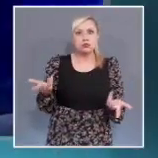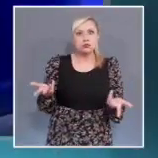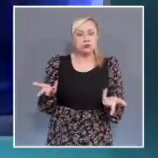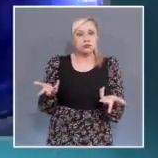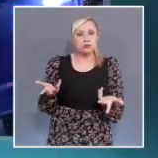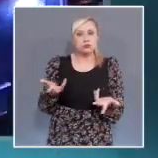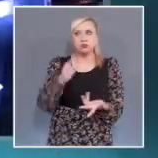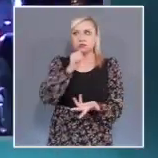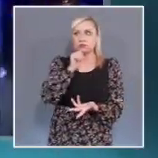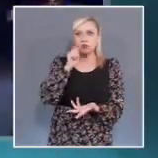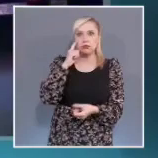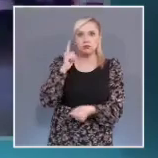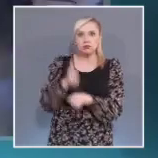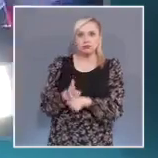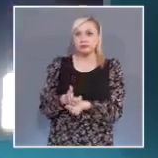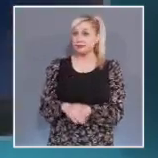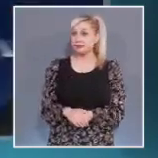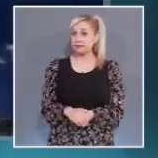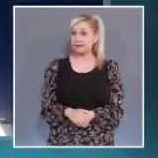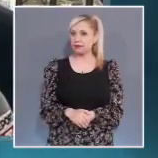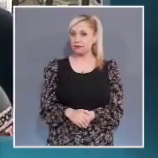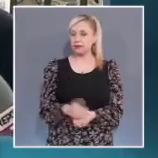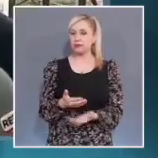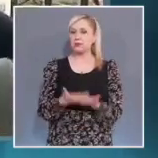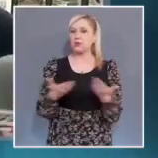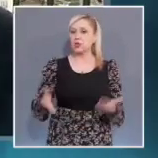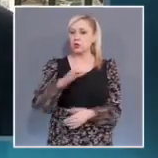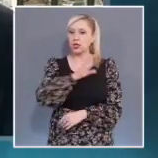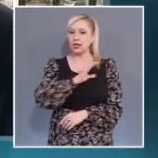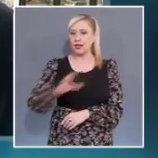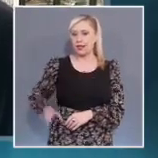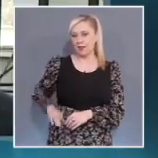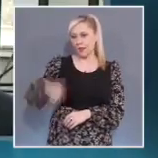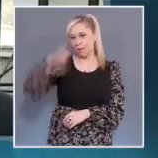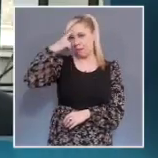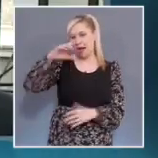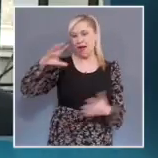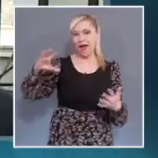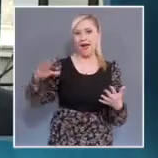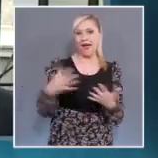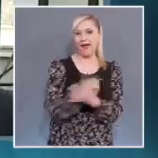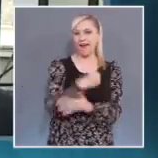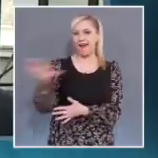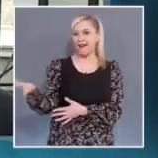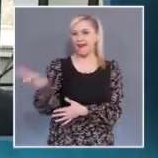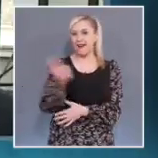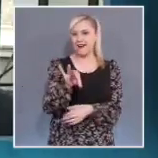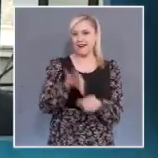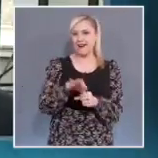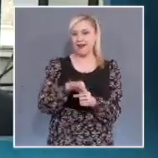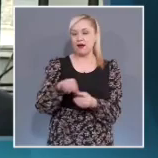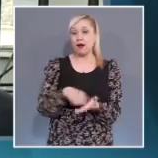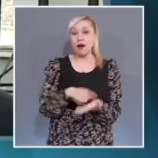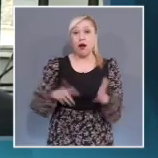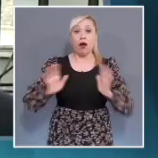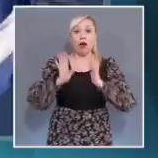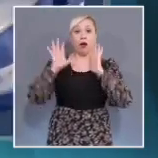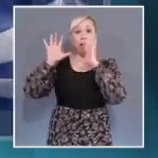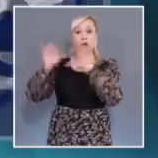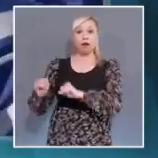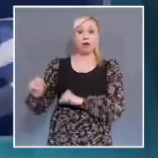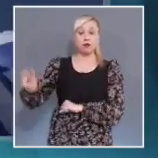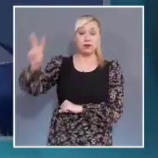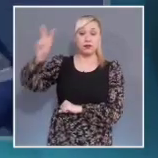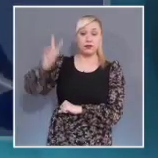El candidato a alcalde de la ciudad de Himare y declarado este lunes ganador, Dionisio Salfred, fue arrestado el pasado viernes acusado de compra de